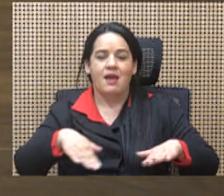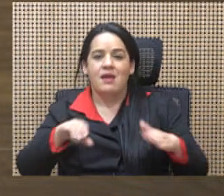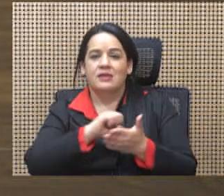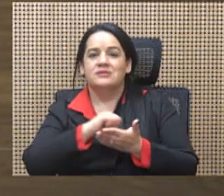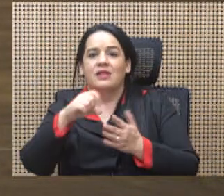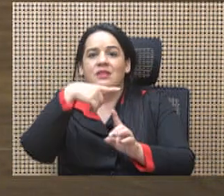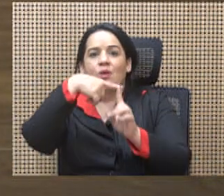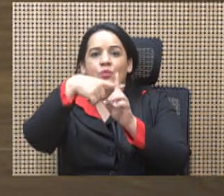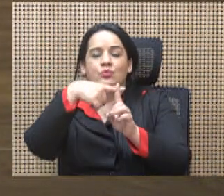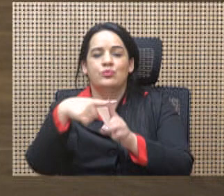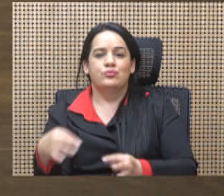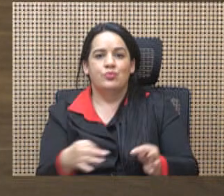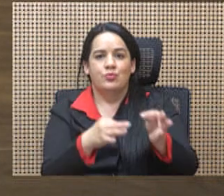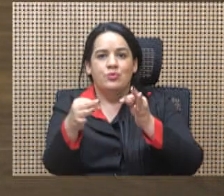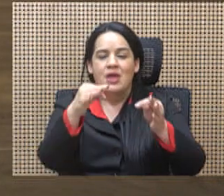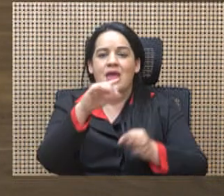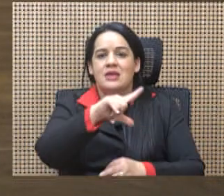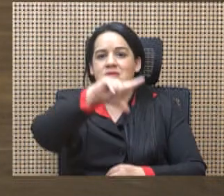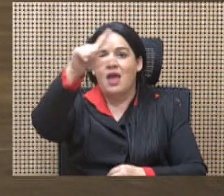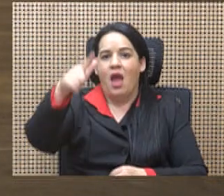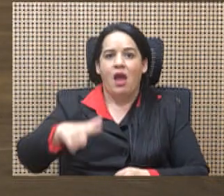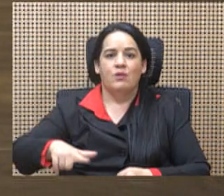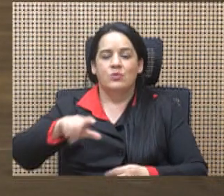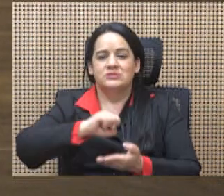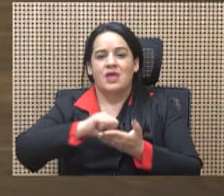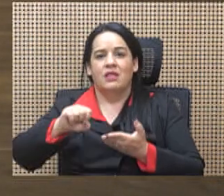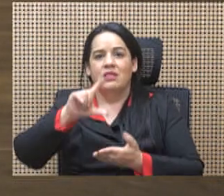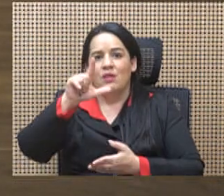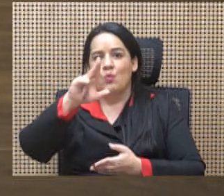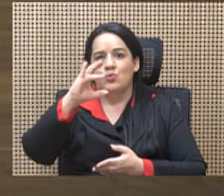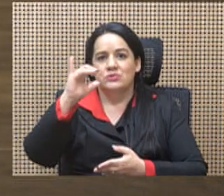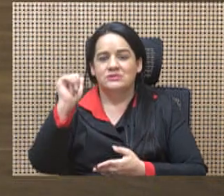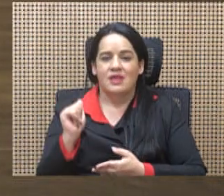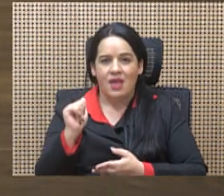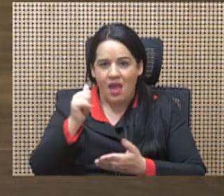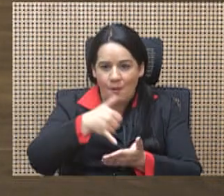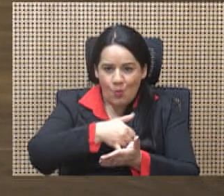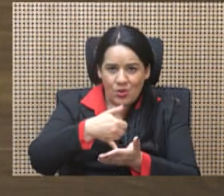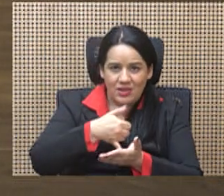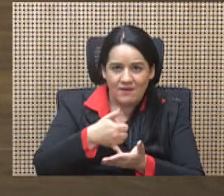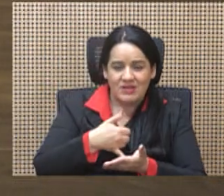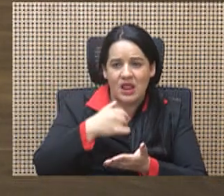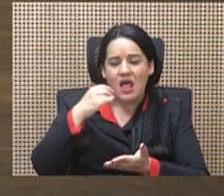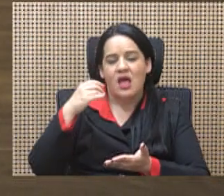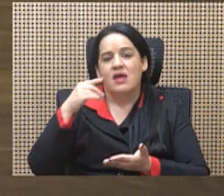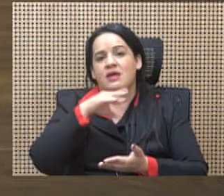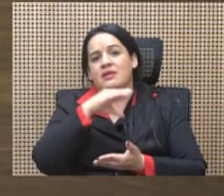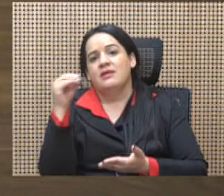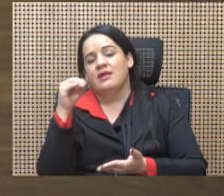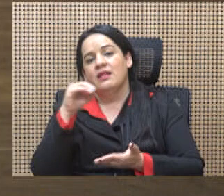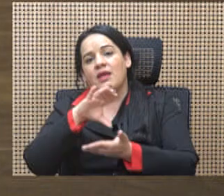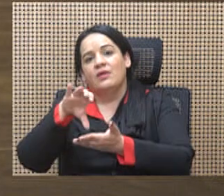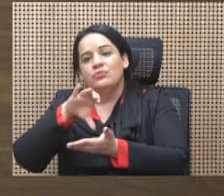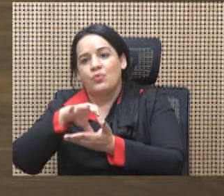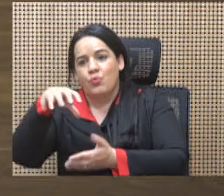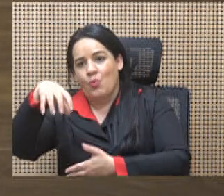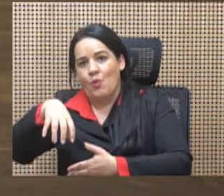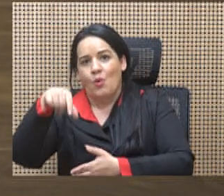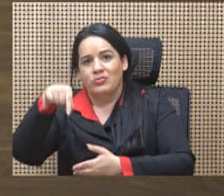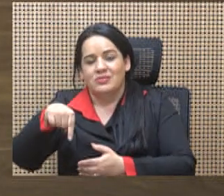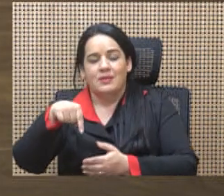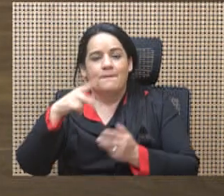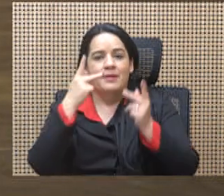nos de Santa Lucía zona de alta vulnerabilidad Por cierto el cantón de paraíso y en las de otras